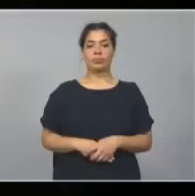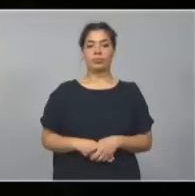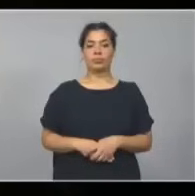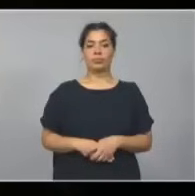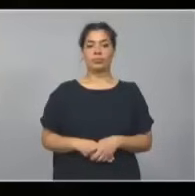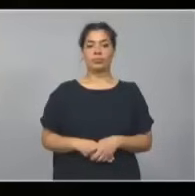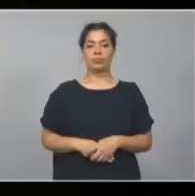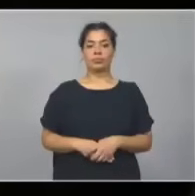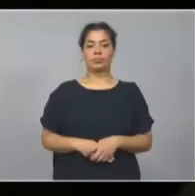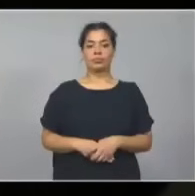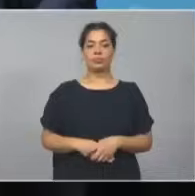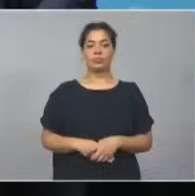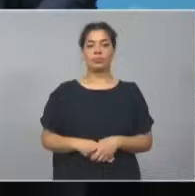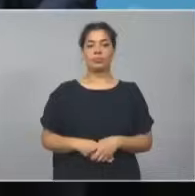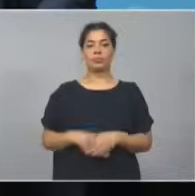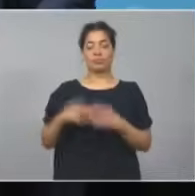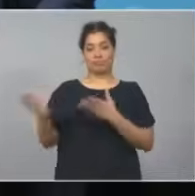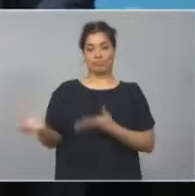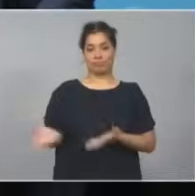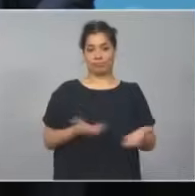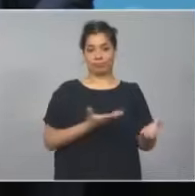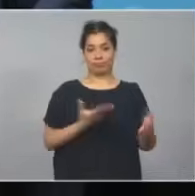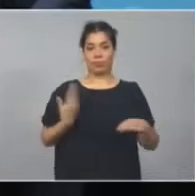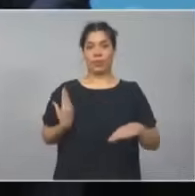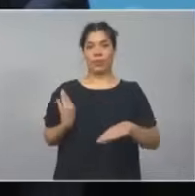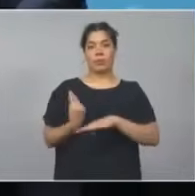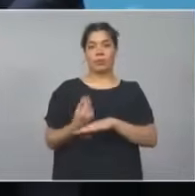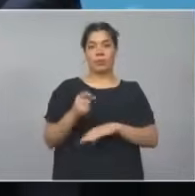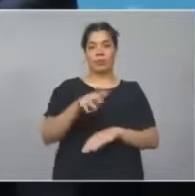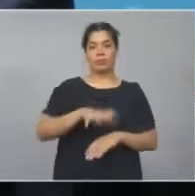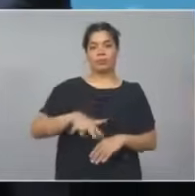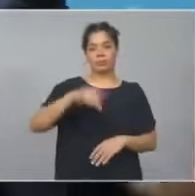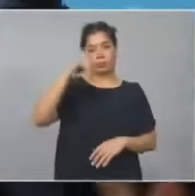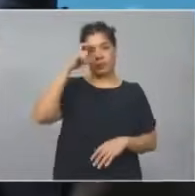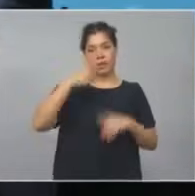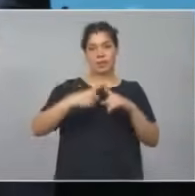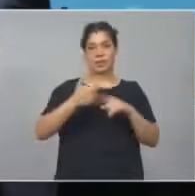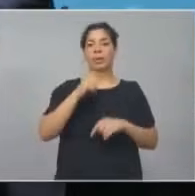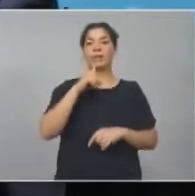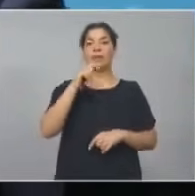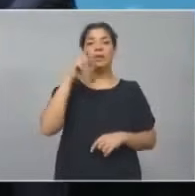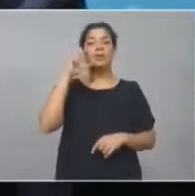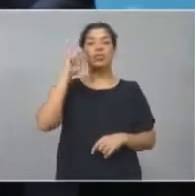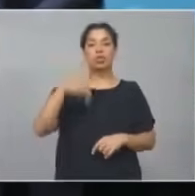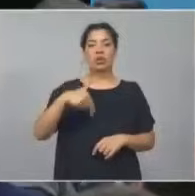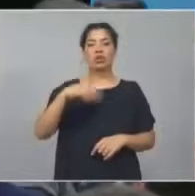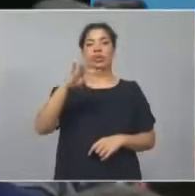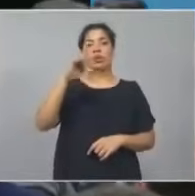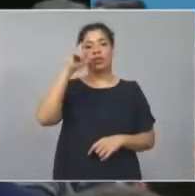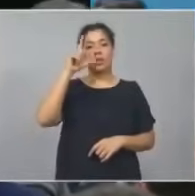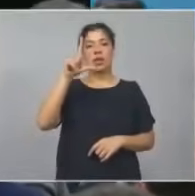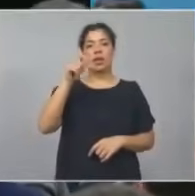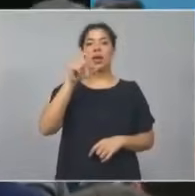Y sube el municipio de Exaltación de la Cruz, Diego Eduardo Nani.